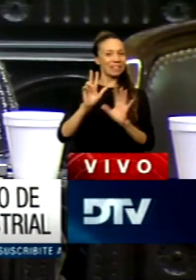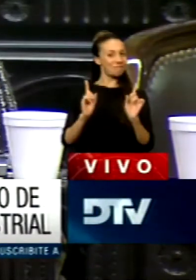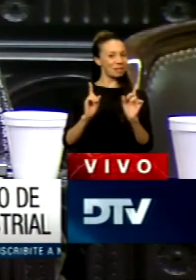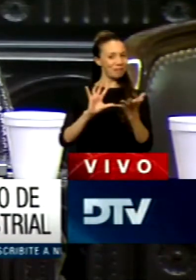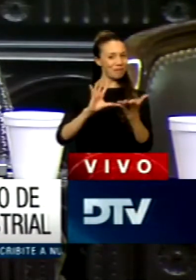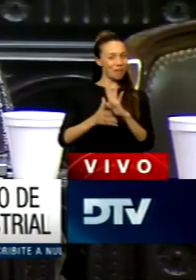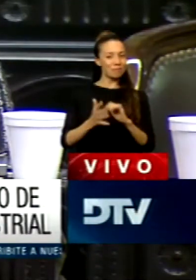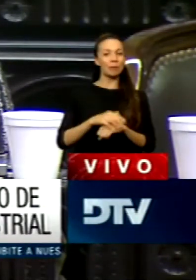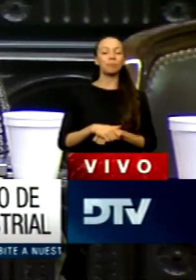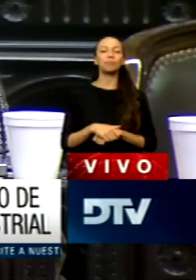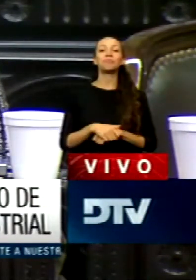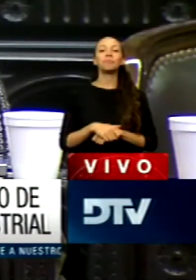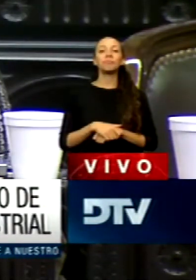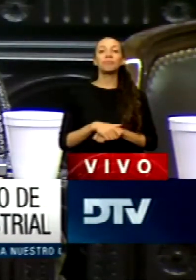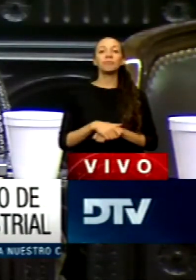nuestro estudio.